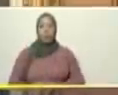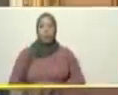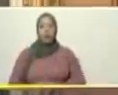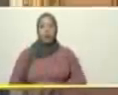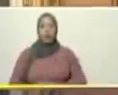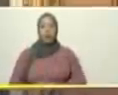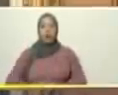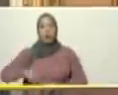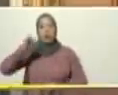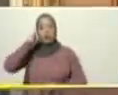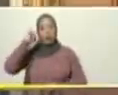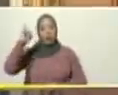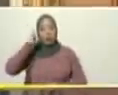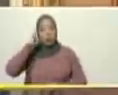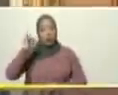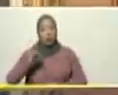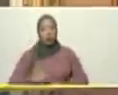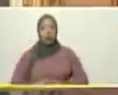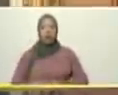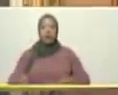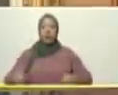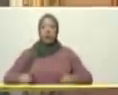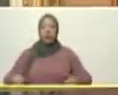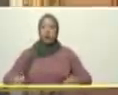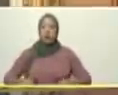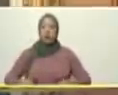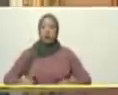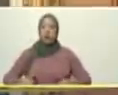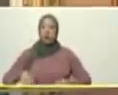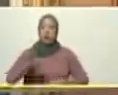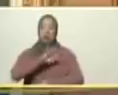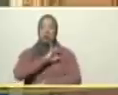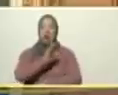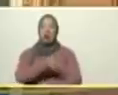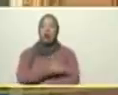resistencia ideológica, resistencia hasta física, pues.